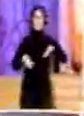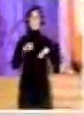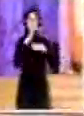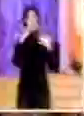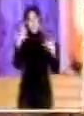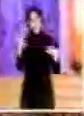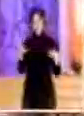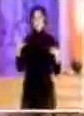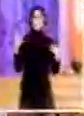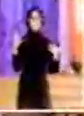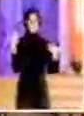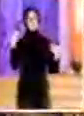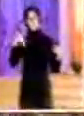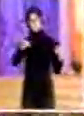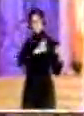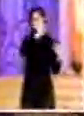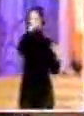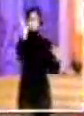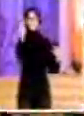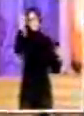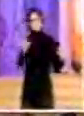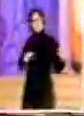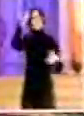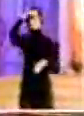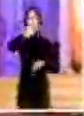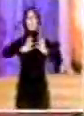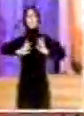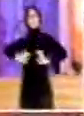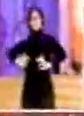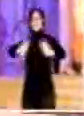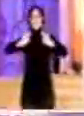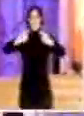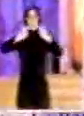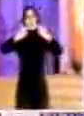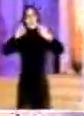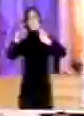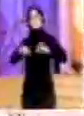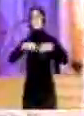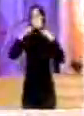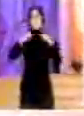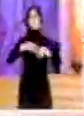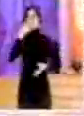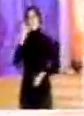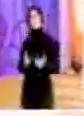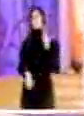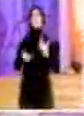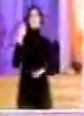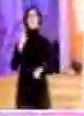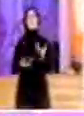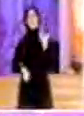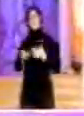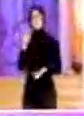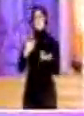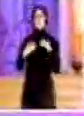Ahora ya le llega el turno a un chico especial. Él siempre hace malabares, él trabaja